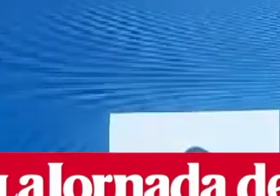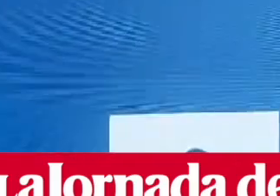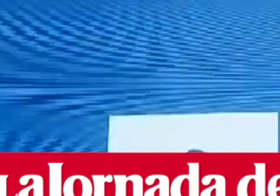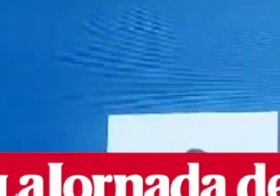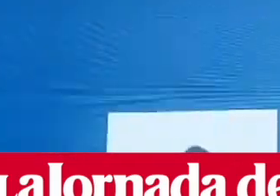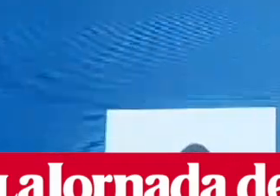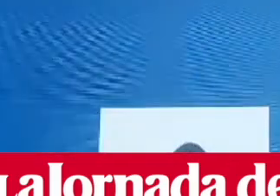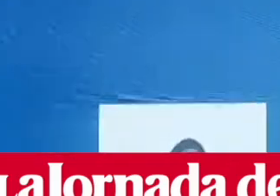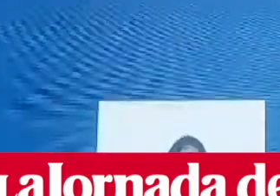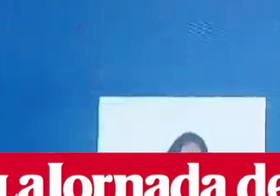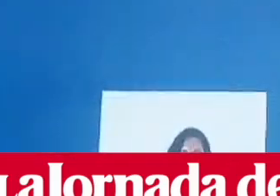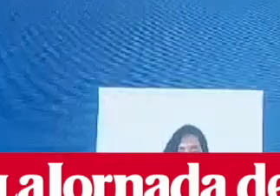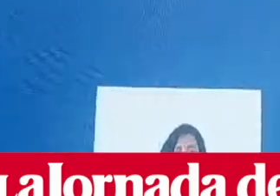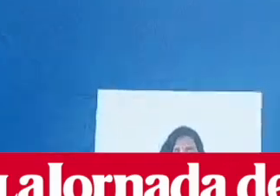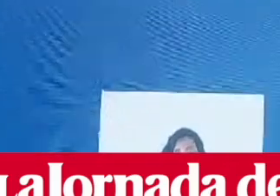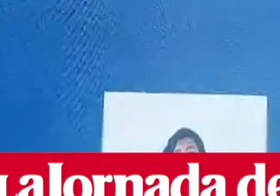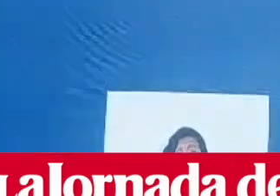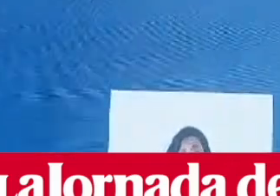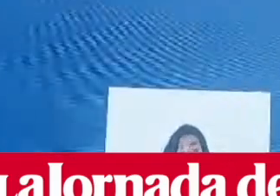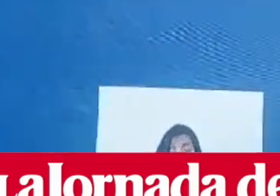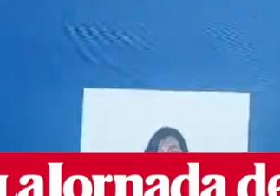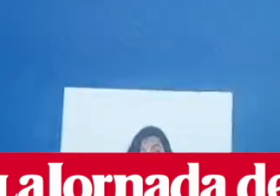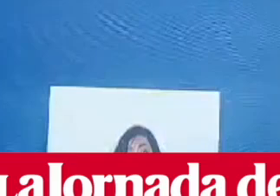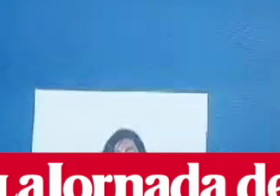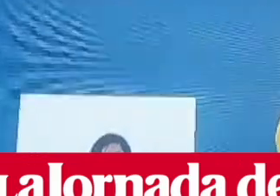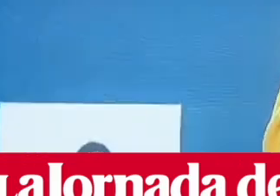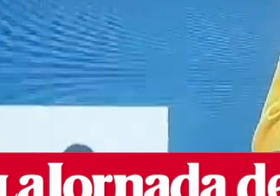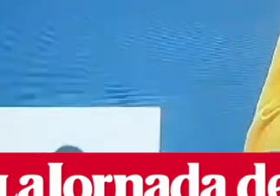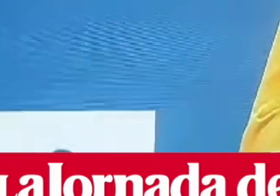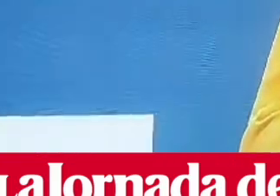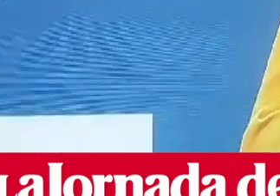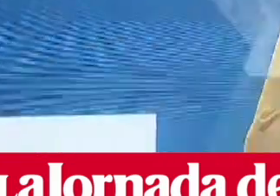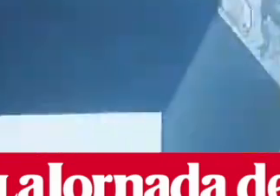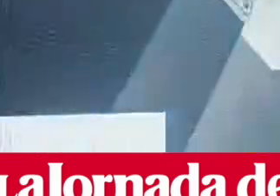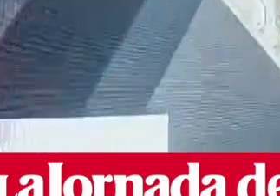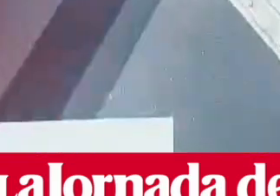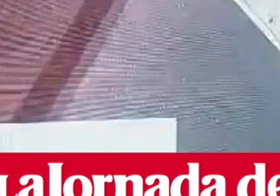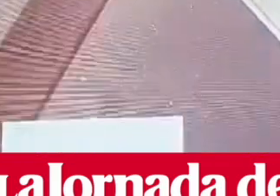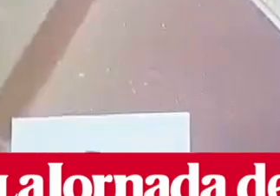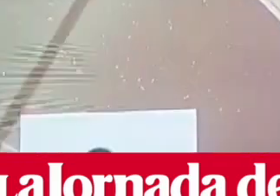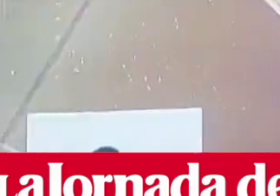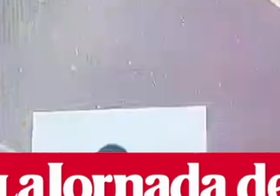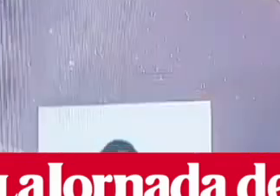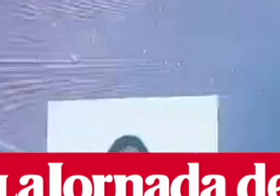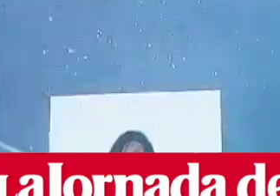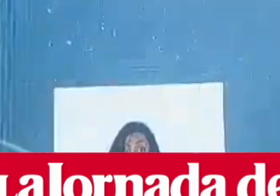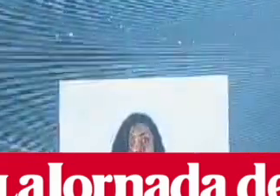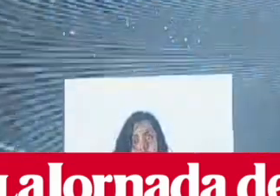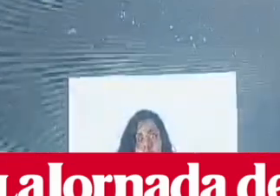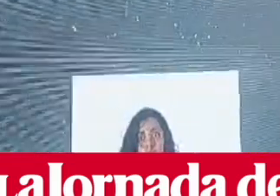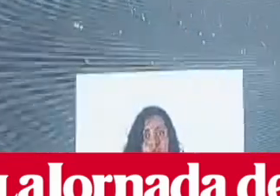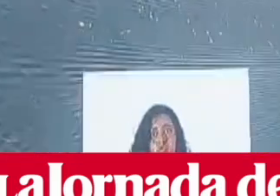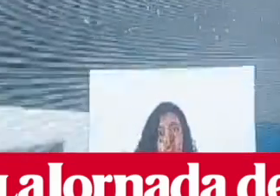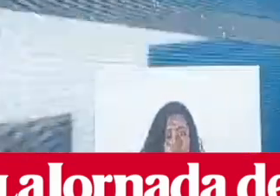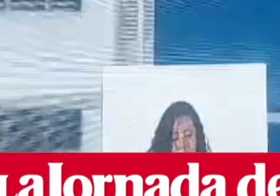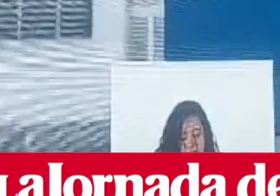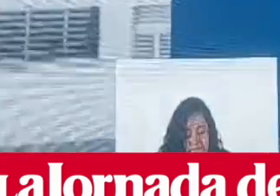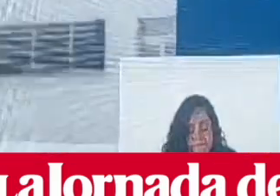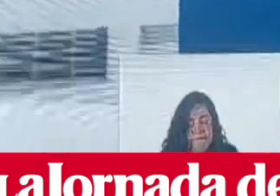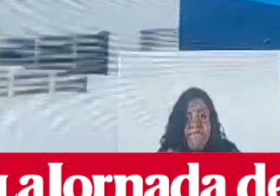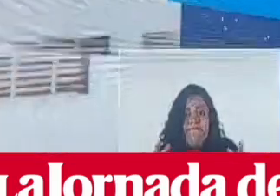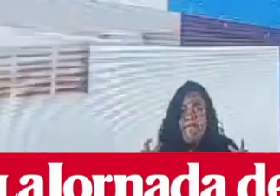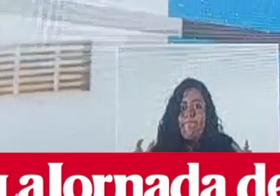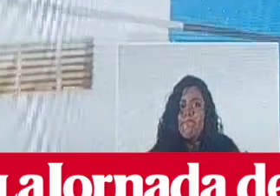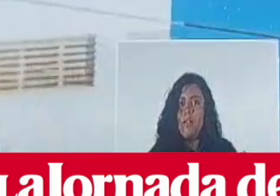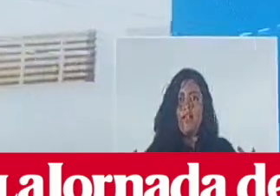Ciudad Universitaria 2 no solamente nos va a permitir ampliar la matrícula